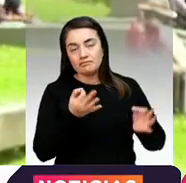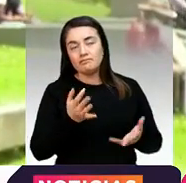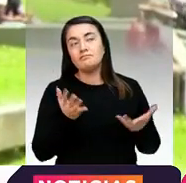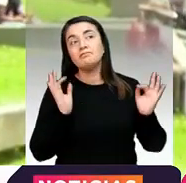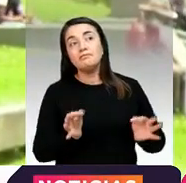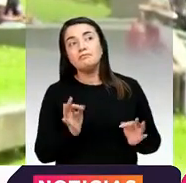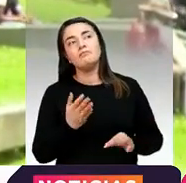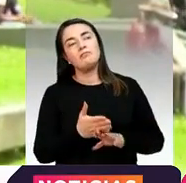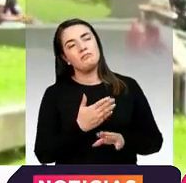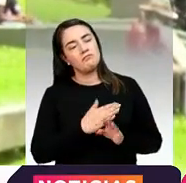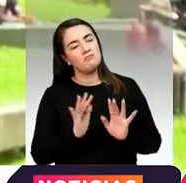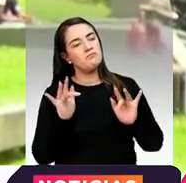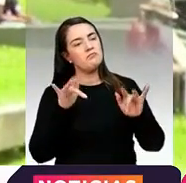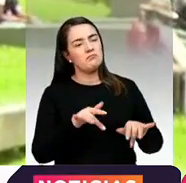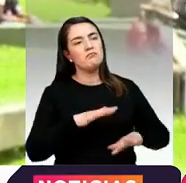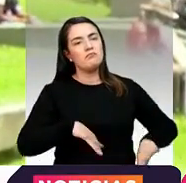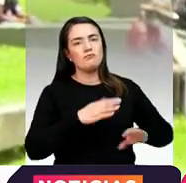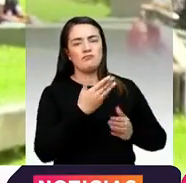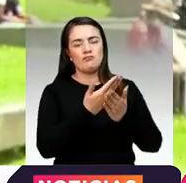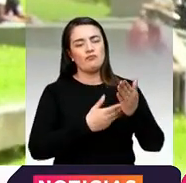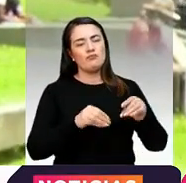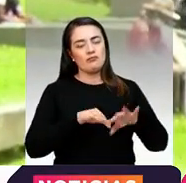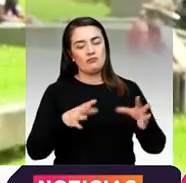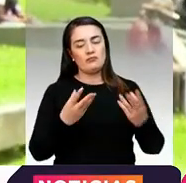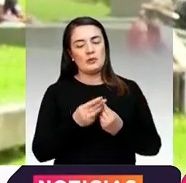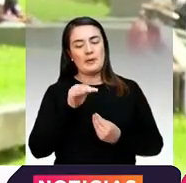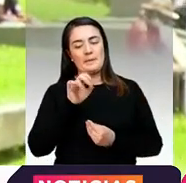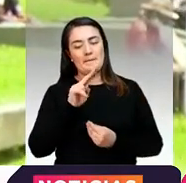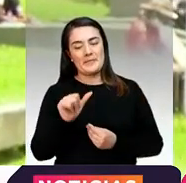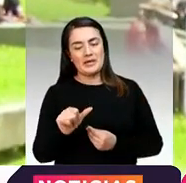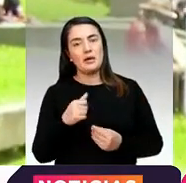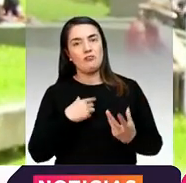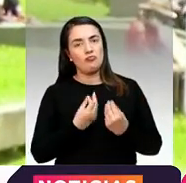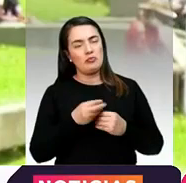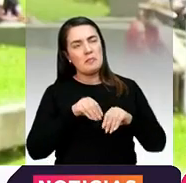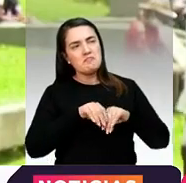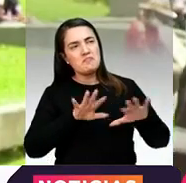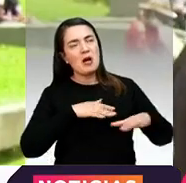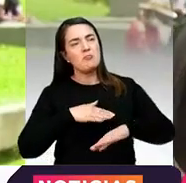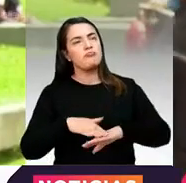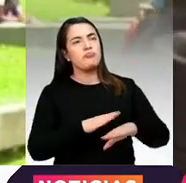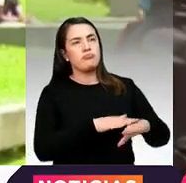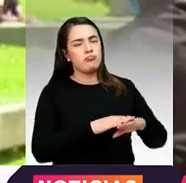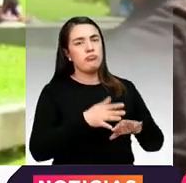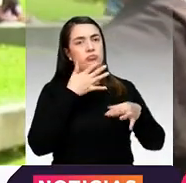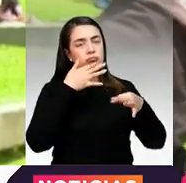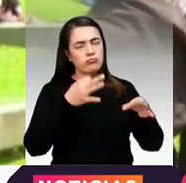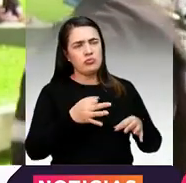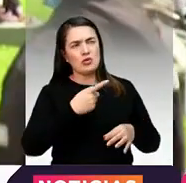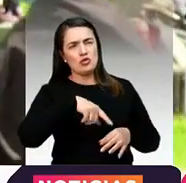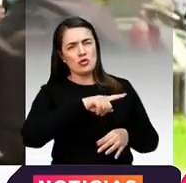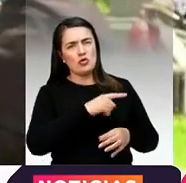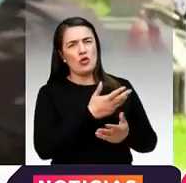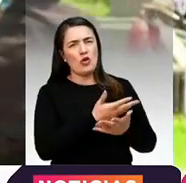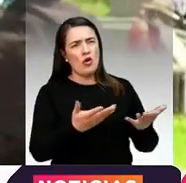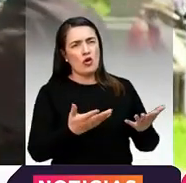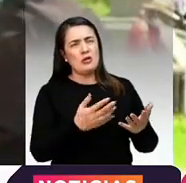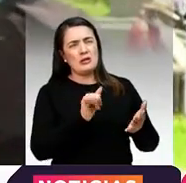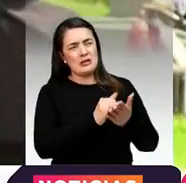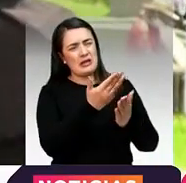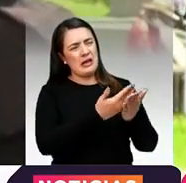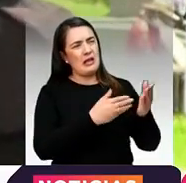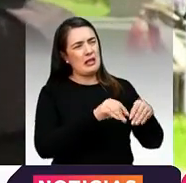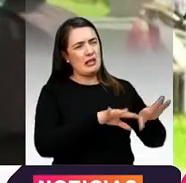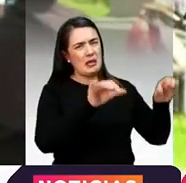hemos sacado un comunicado como minga en la cual desvirtuamos y rechazamos ese comunicado que él ha